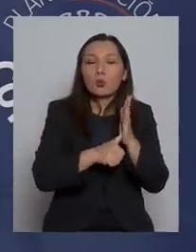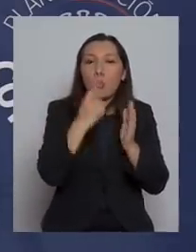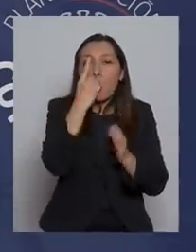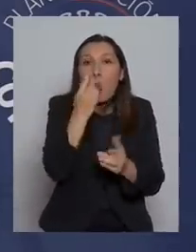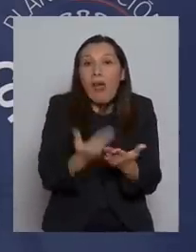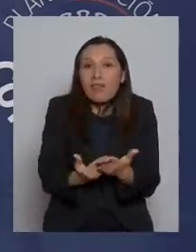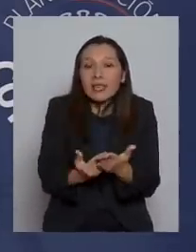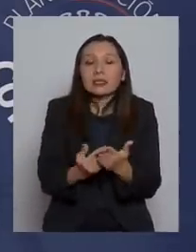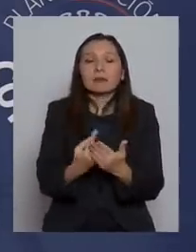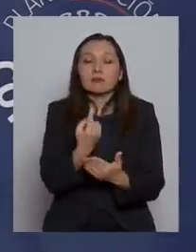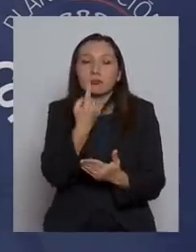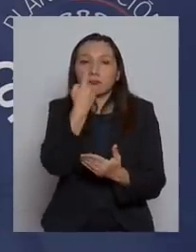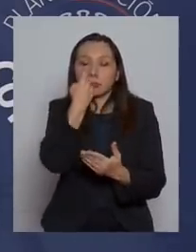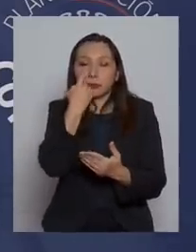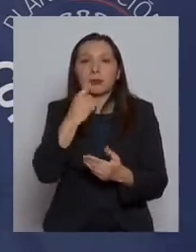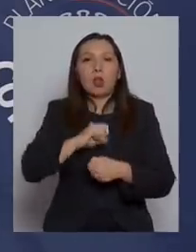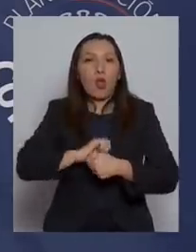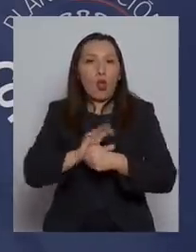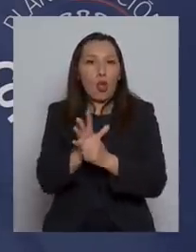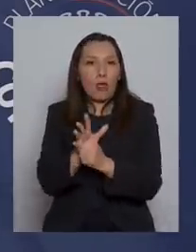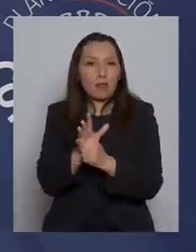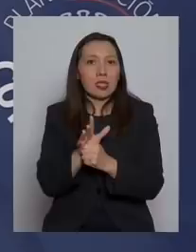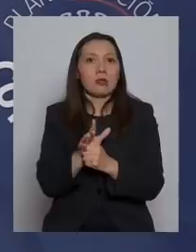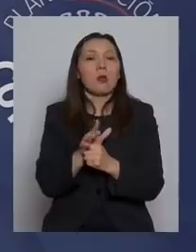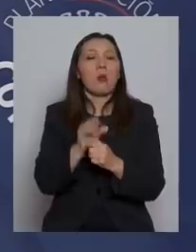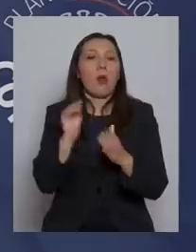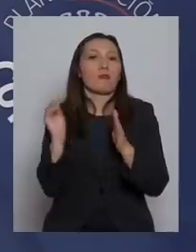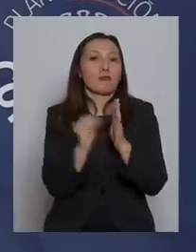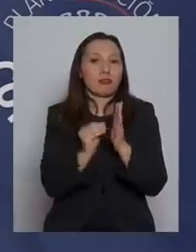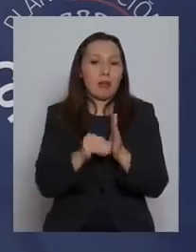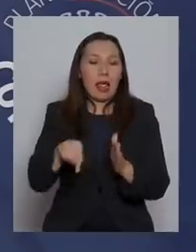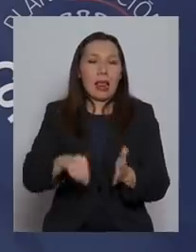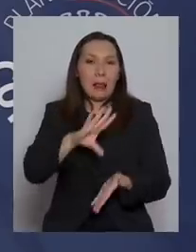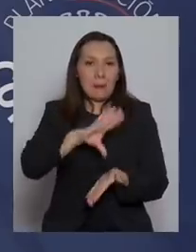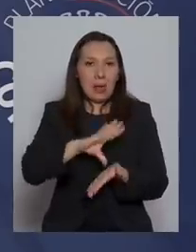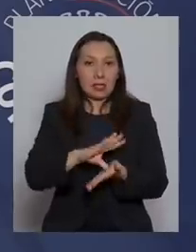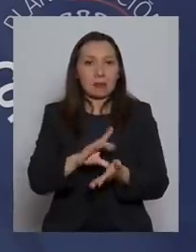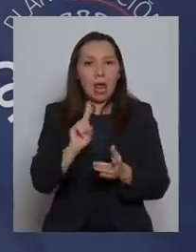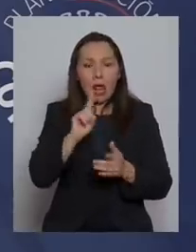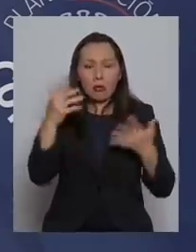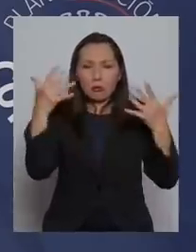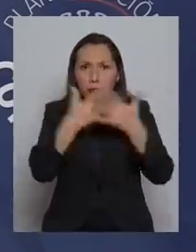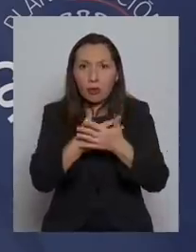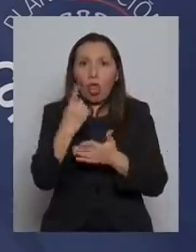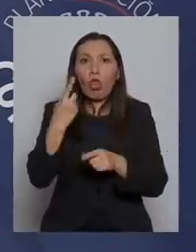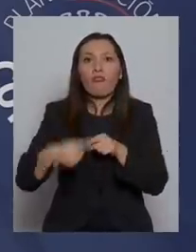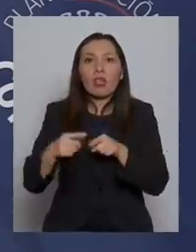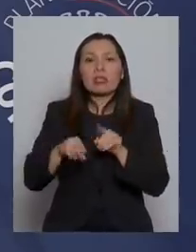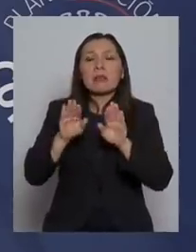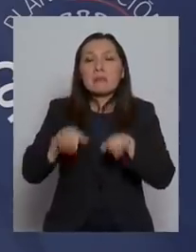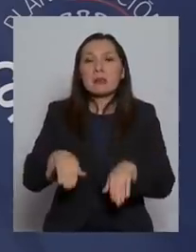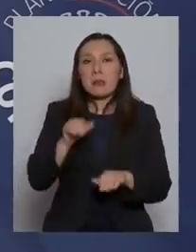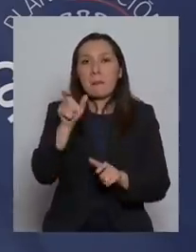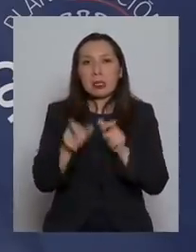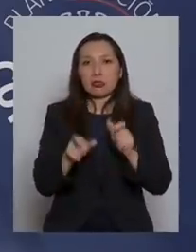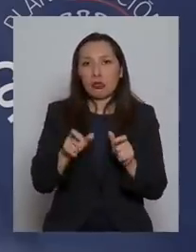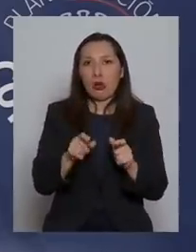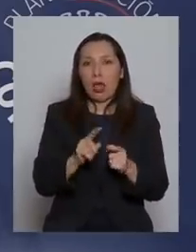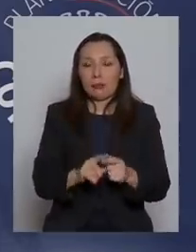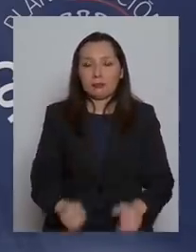un examen de coronavirus en el país, para no contabilizar dos veces a las mismas